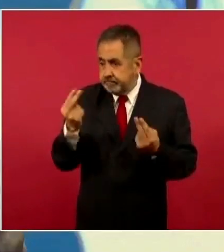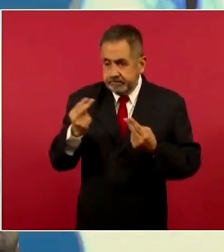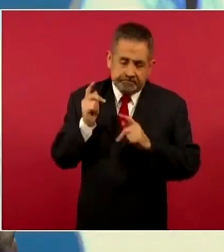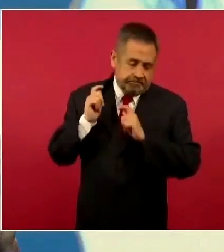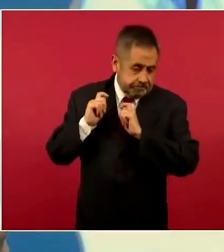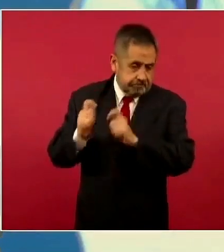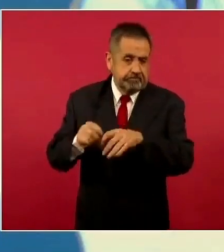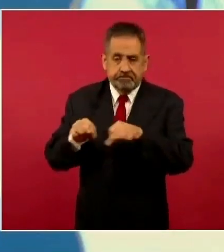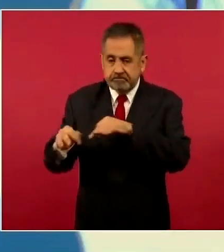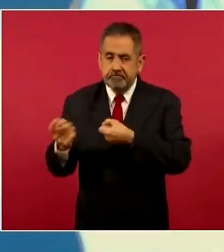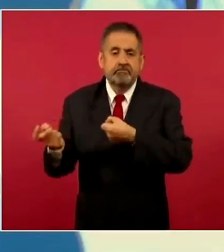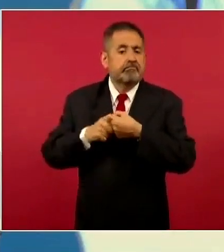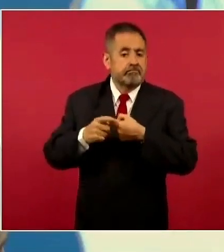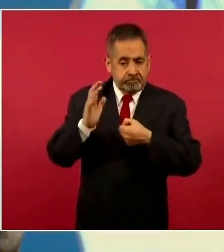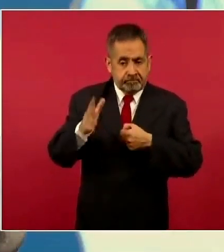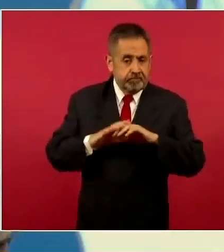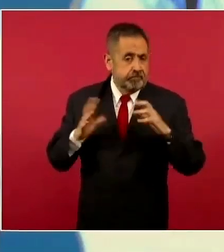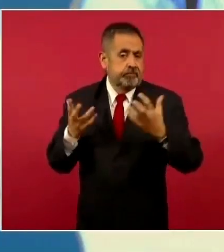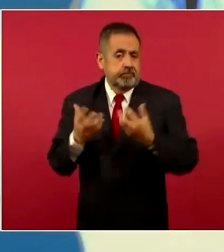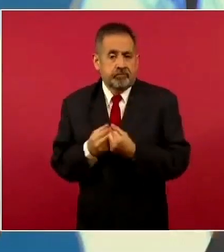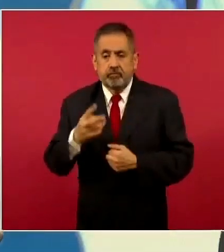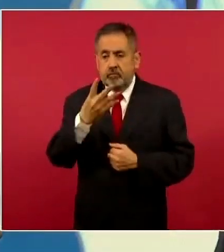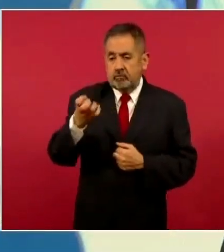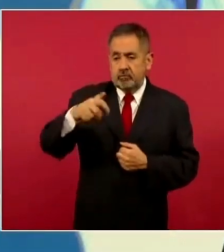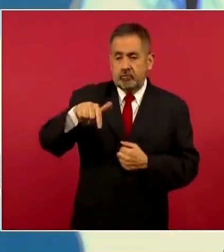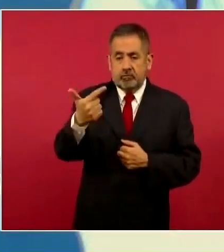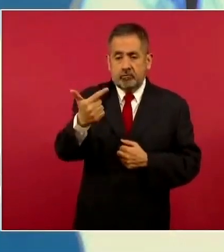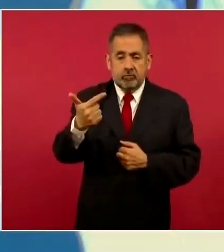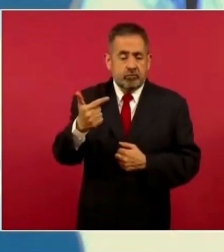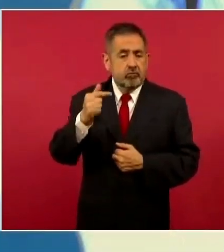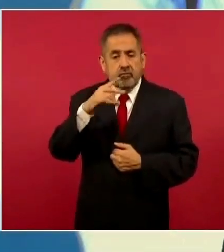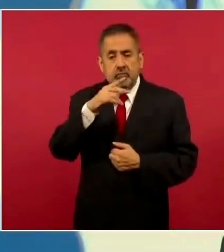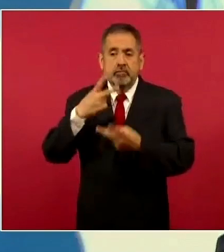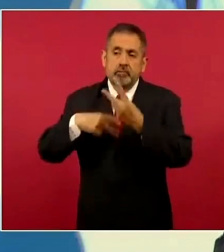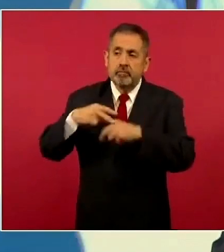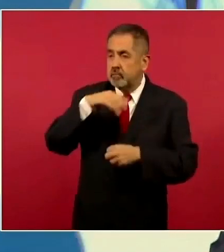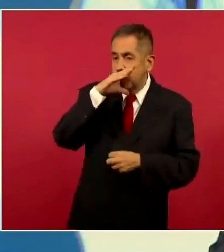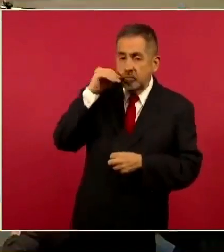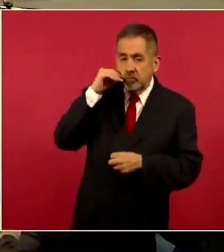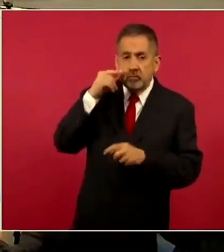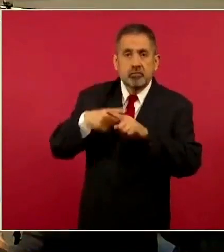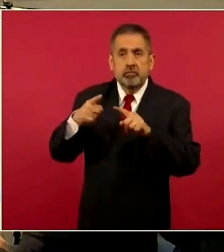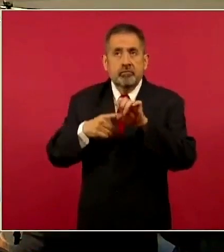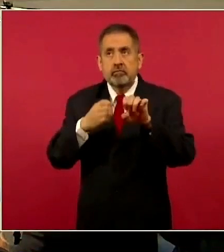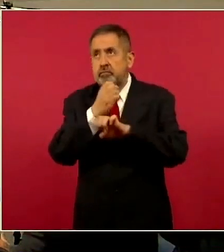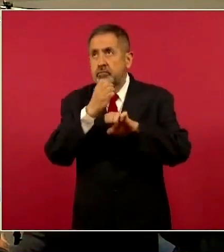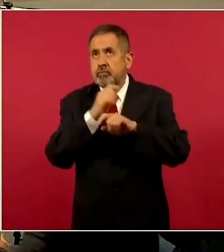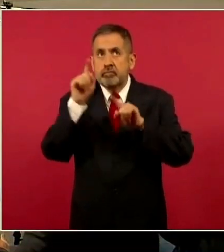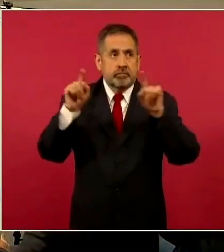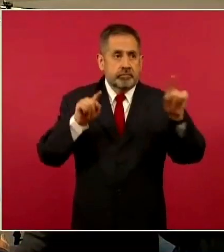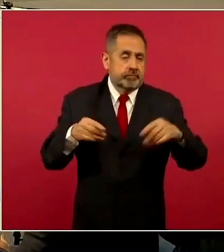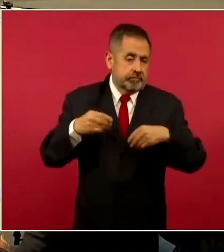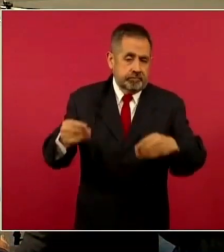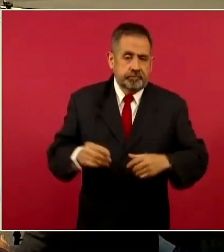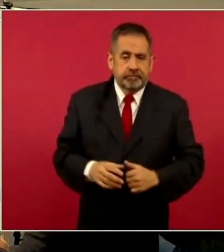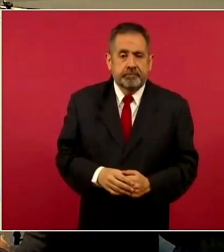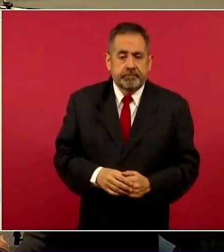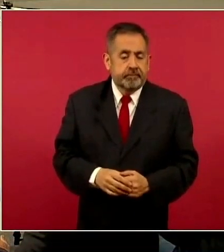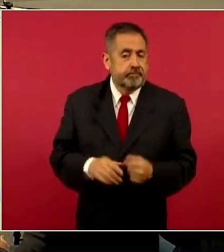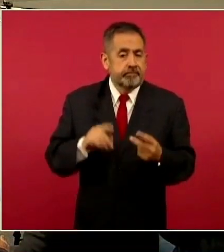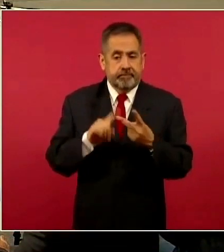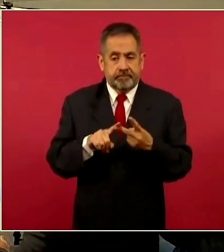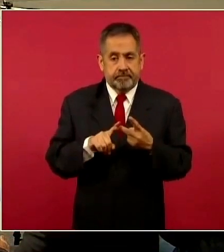y los 412 médicos cubanos que nos ayudan en diferentes estados del país. El segundo elemento es